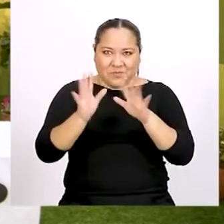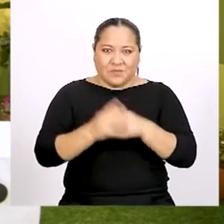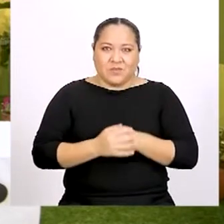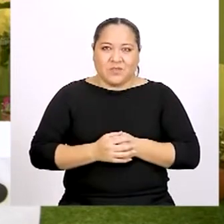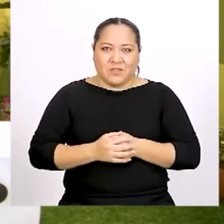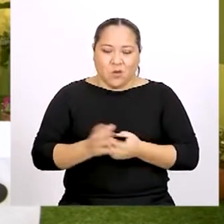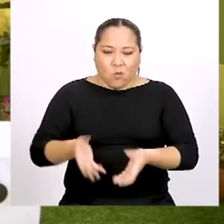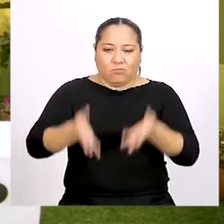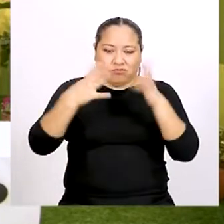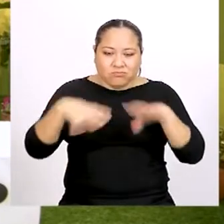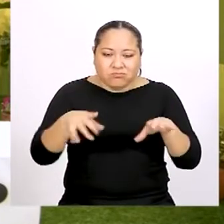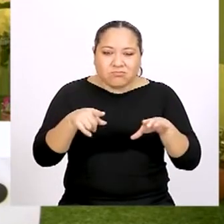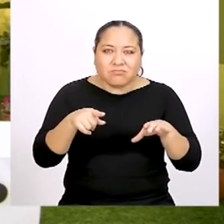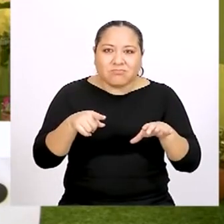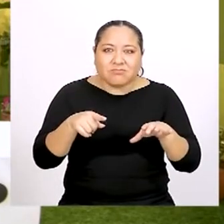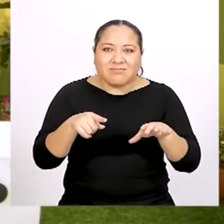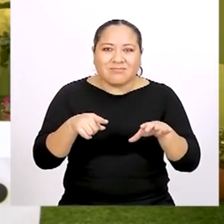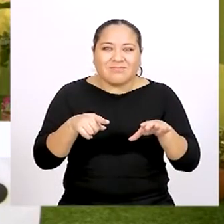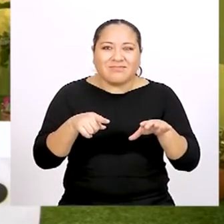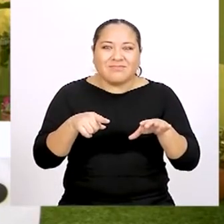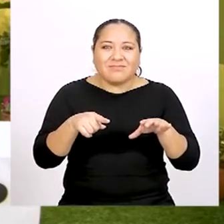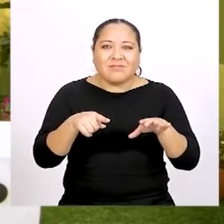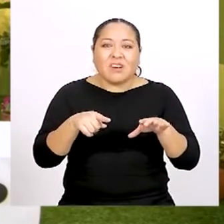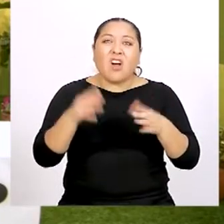ver. ¡Hup!